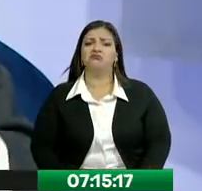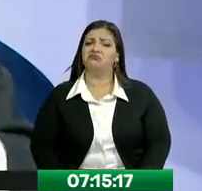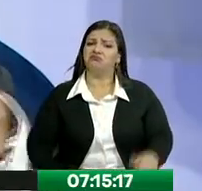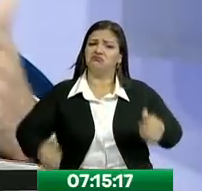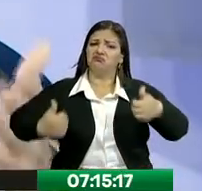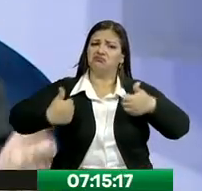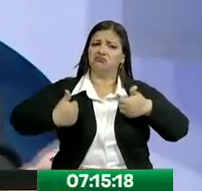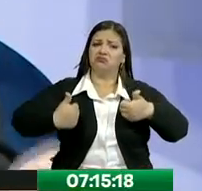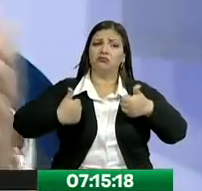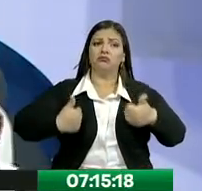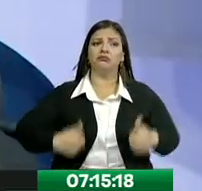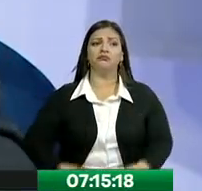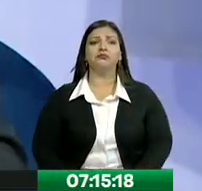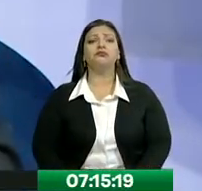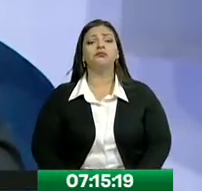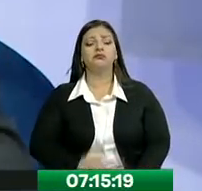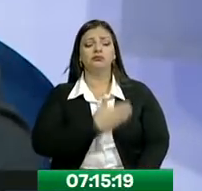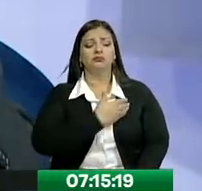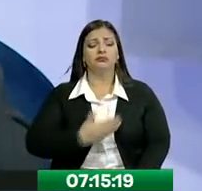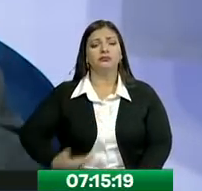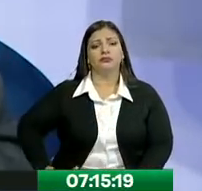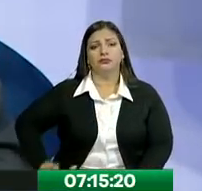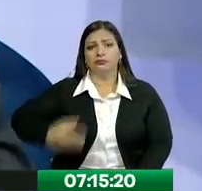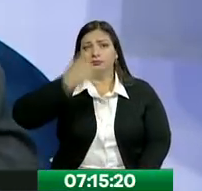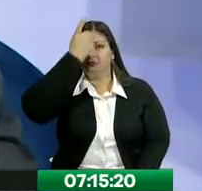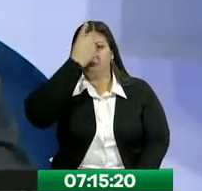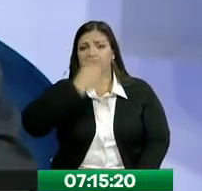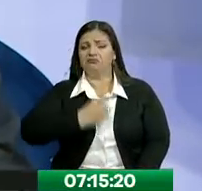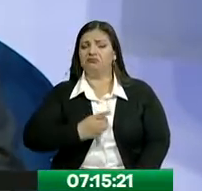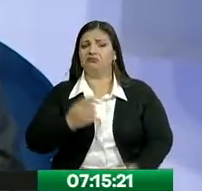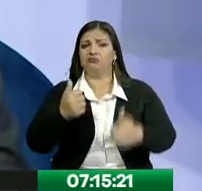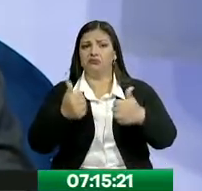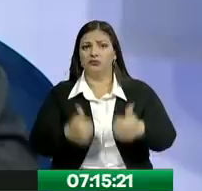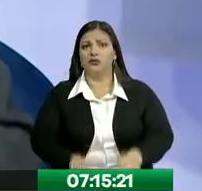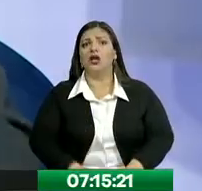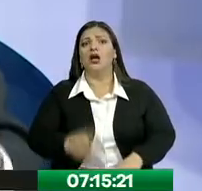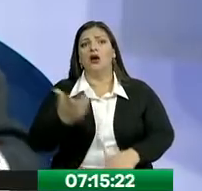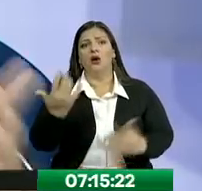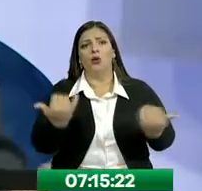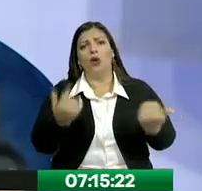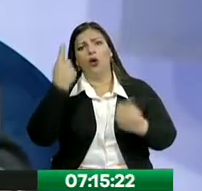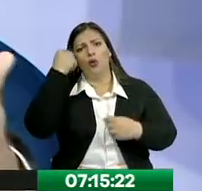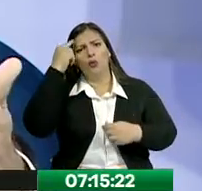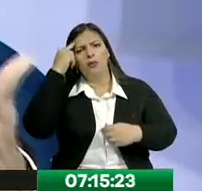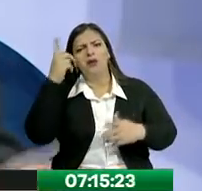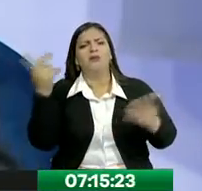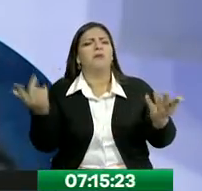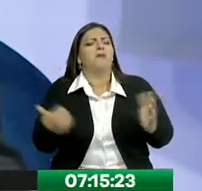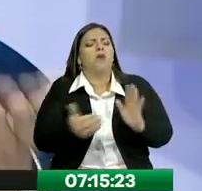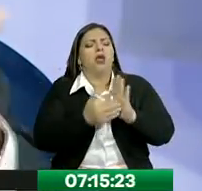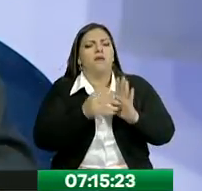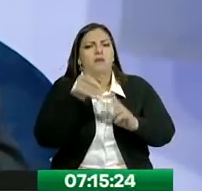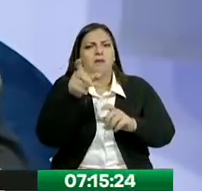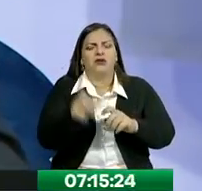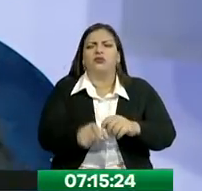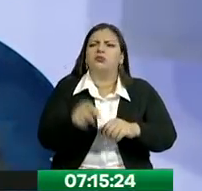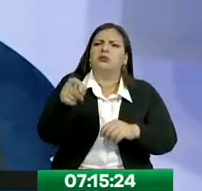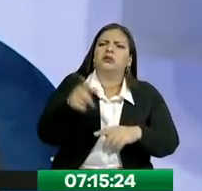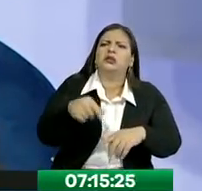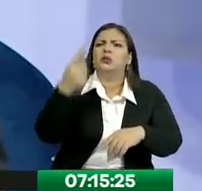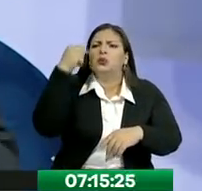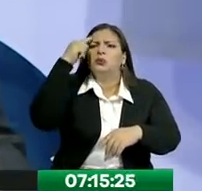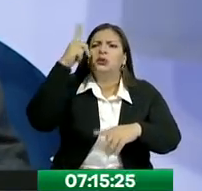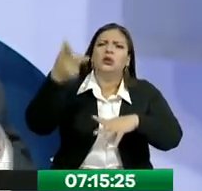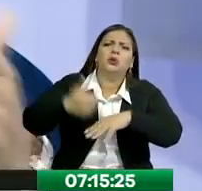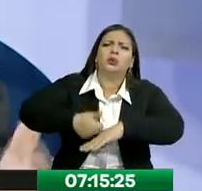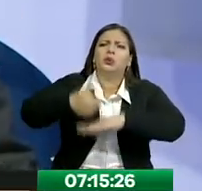el momento que se toma la decisión, como se está tomando de eliminar una serie de trámites, va también a reducir la necesidad de burócratas que